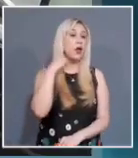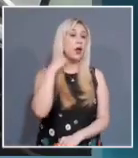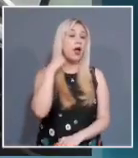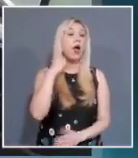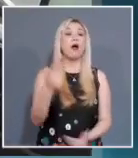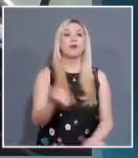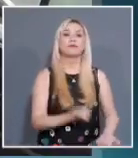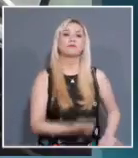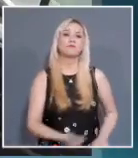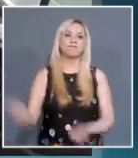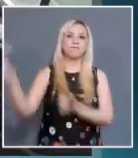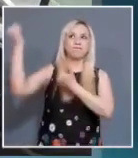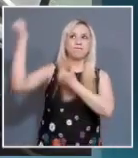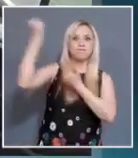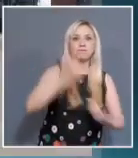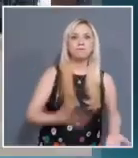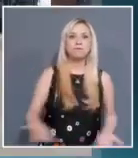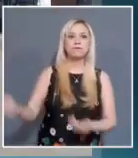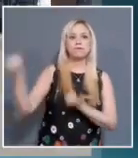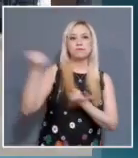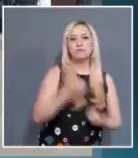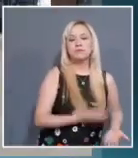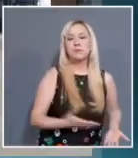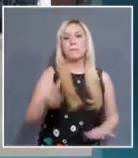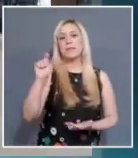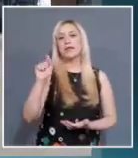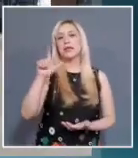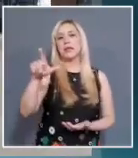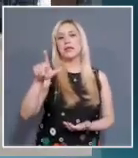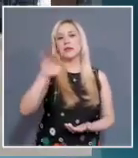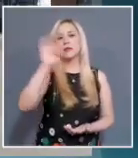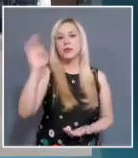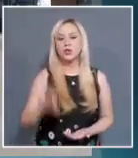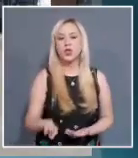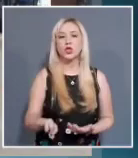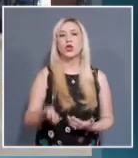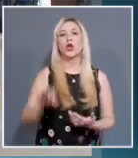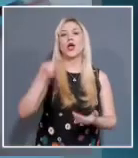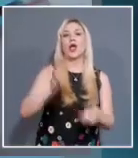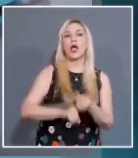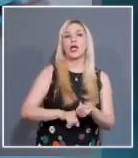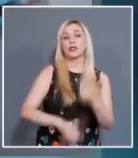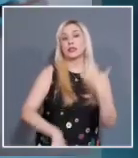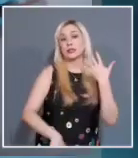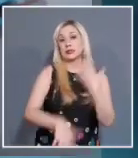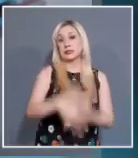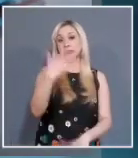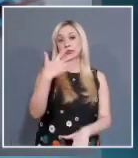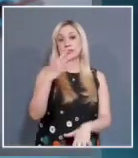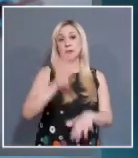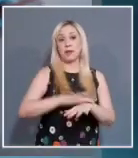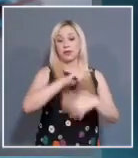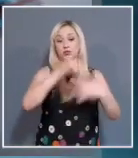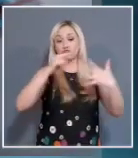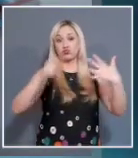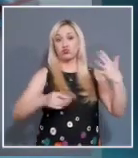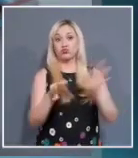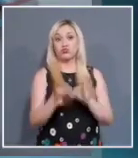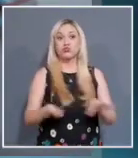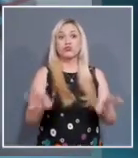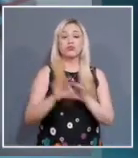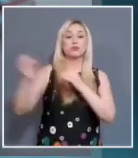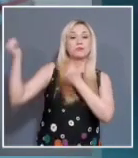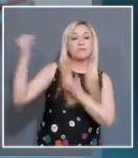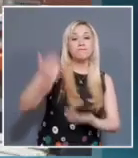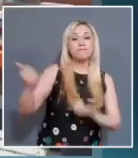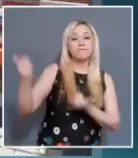intermedios del 27% entre los 15 principales importadores de esta categoría, debido en gran medida a las